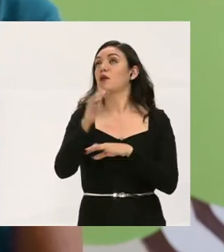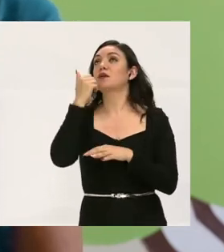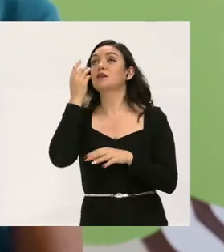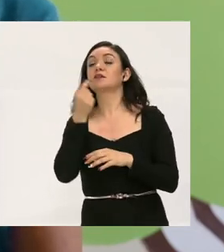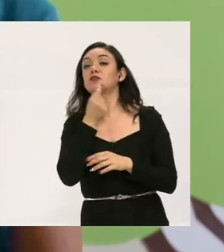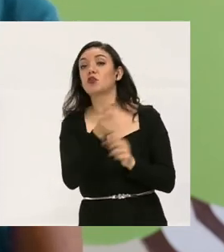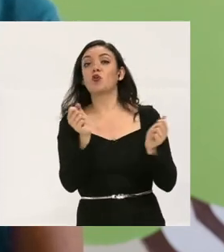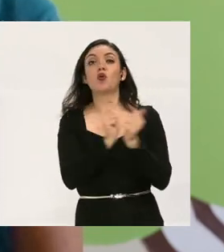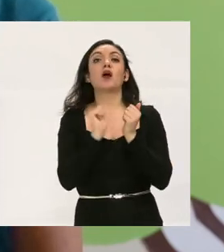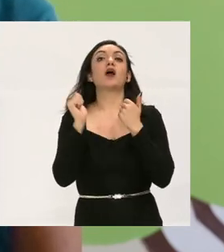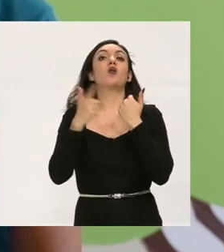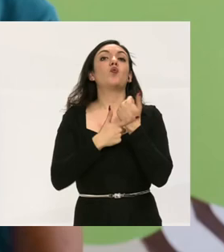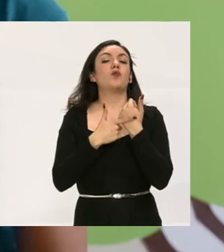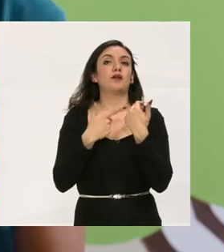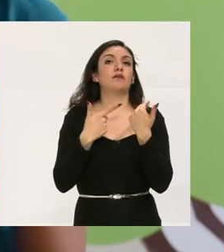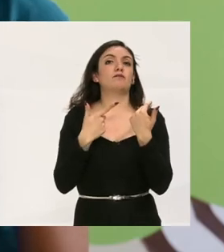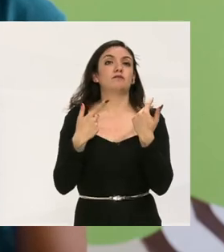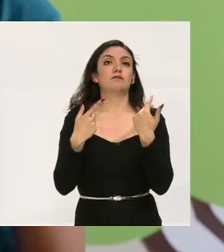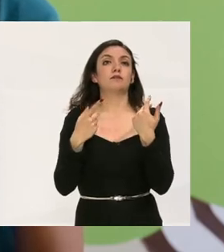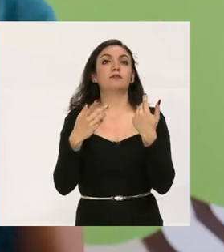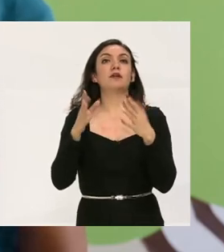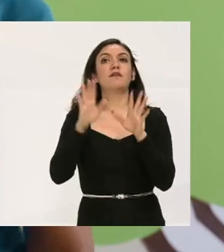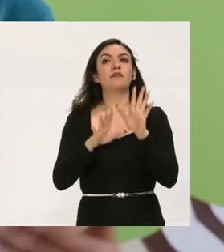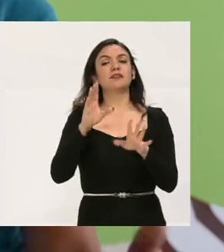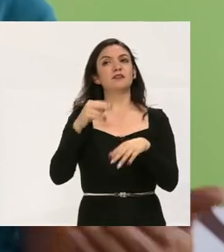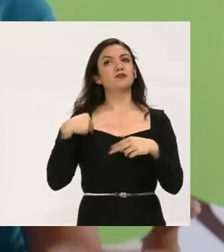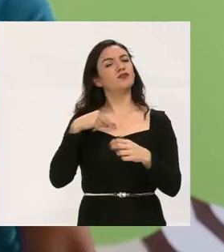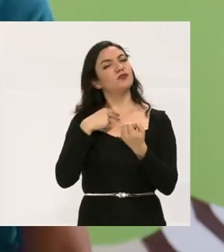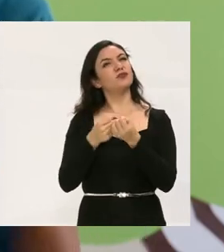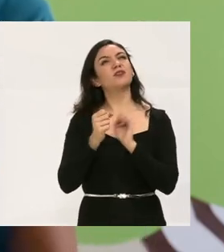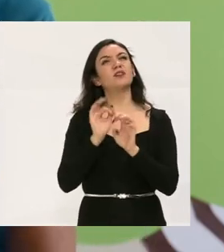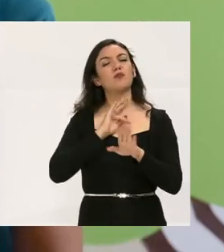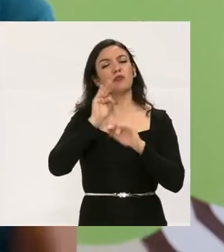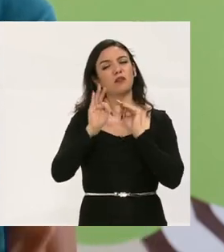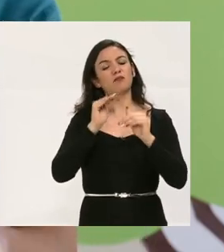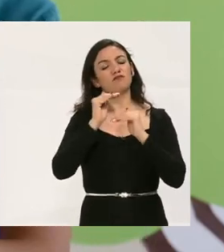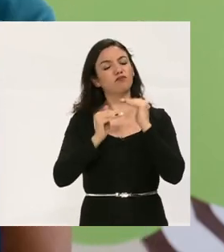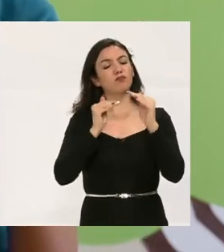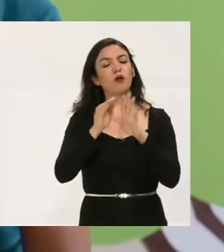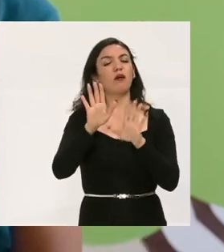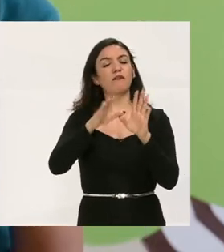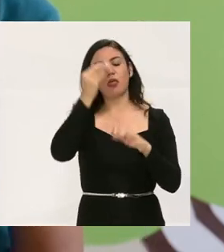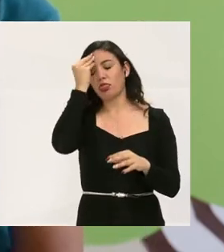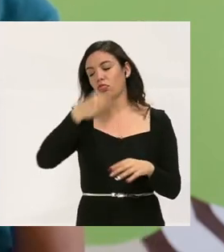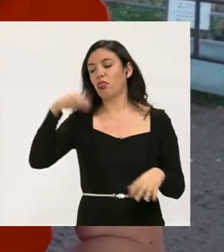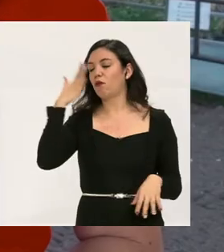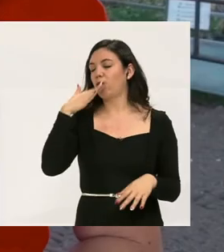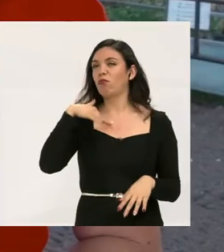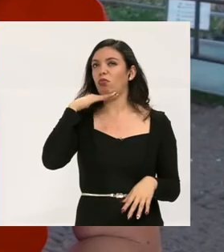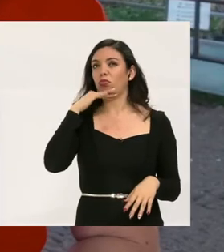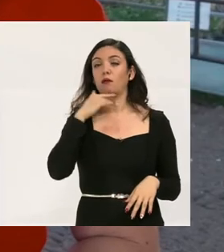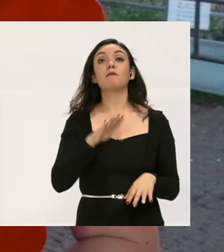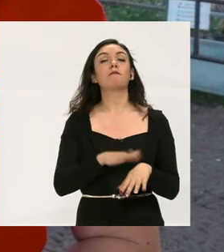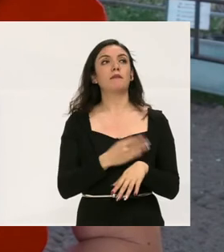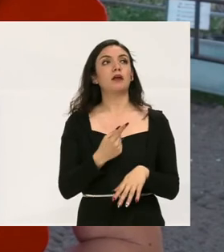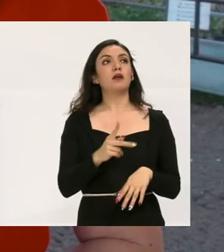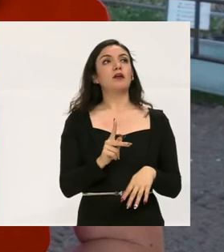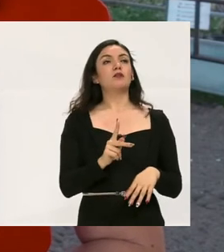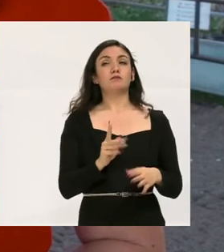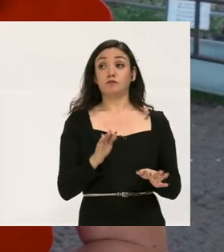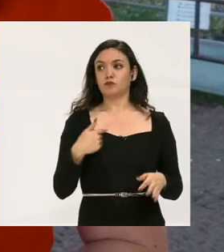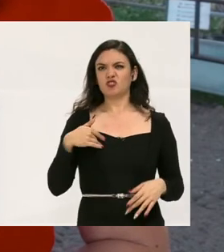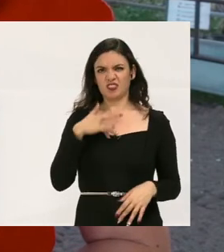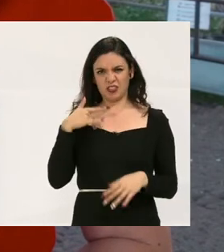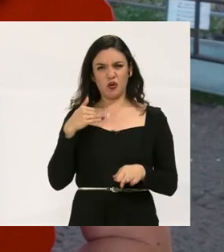con alguna condición a veces nos la sociedad vamos trabajando tan al día que nos olvidamos de los demás siento que nos cuesta trabajo